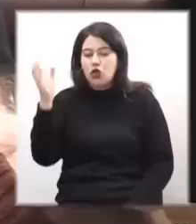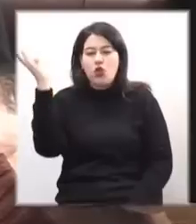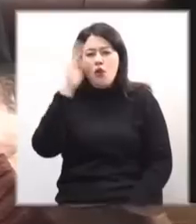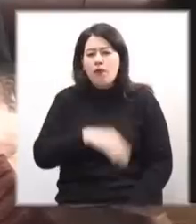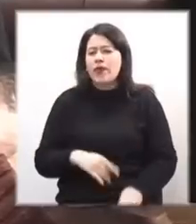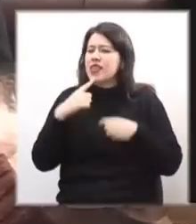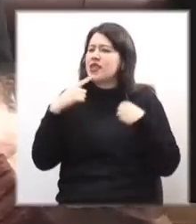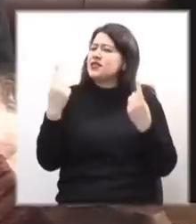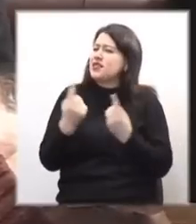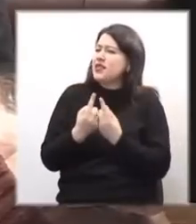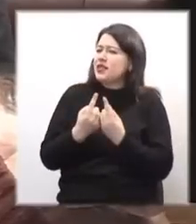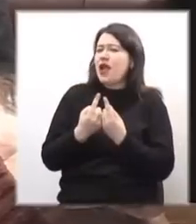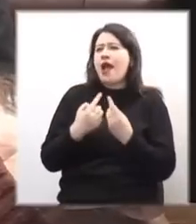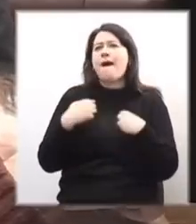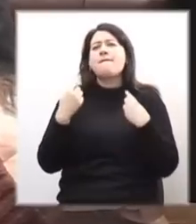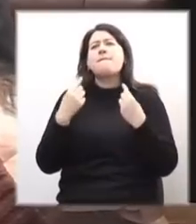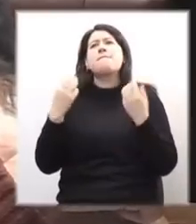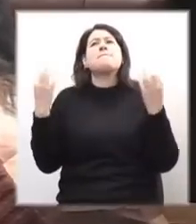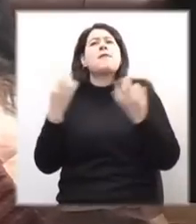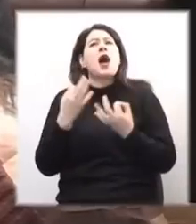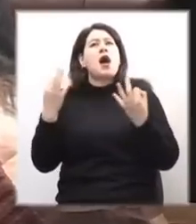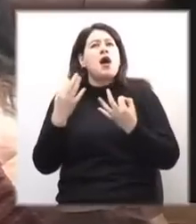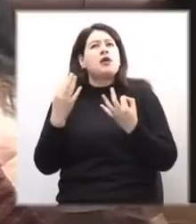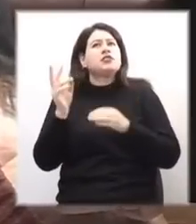de que estamos más seguros que antes.